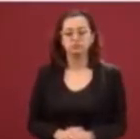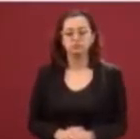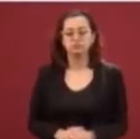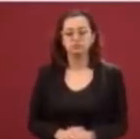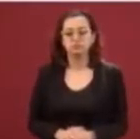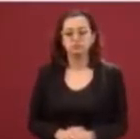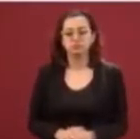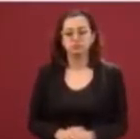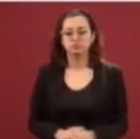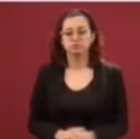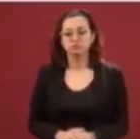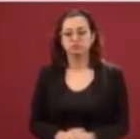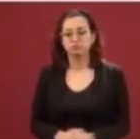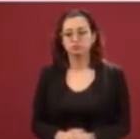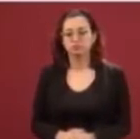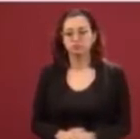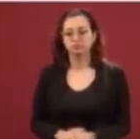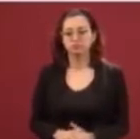el detente.